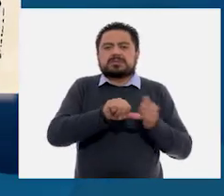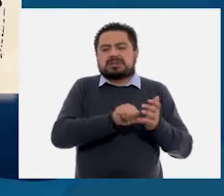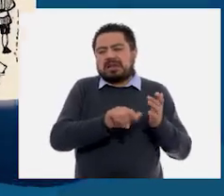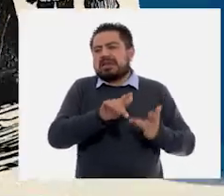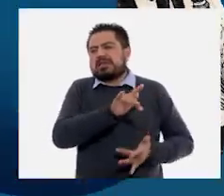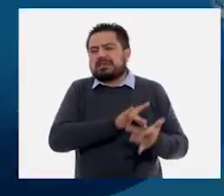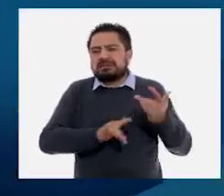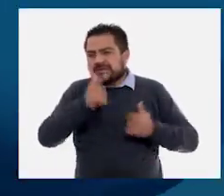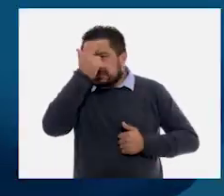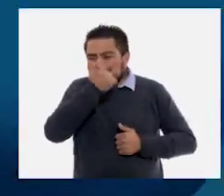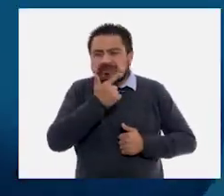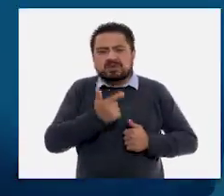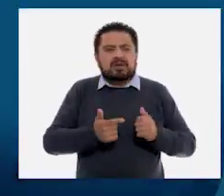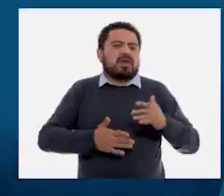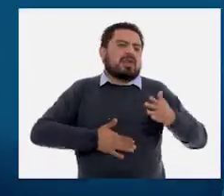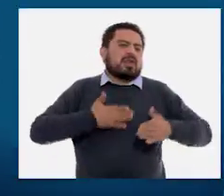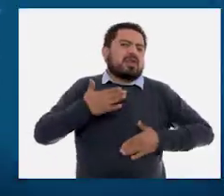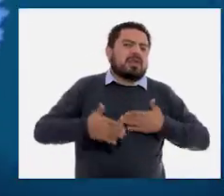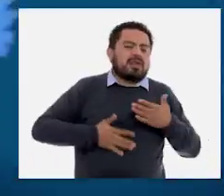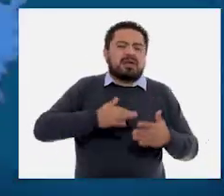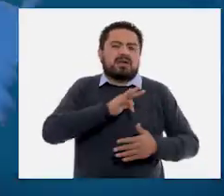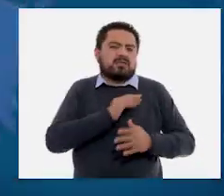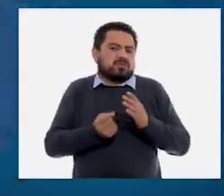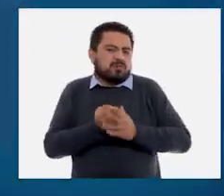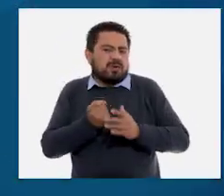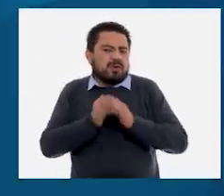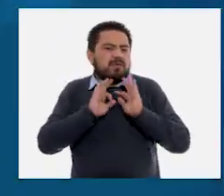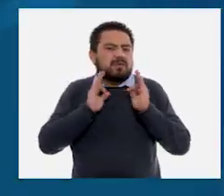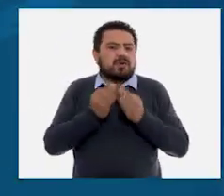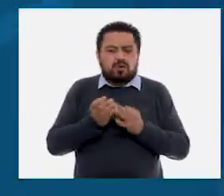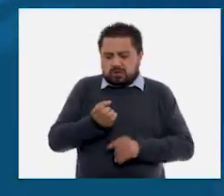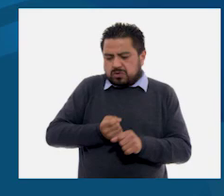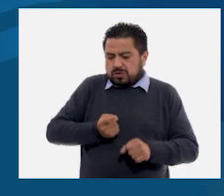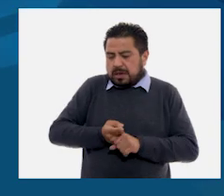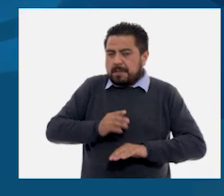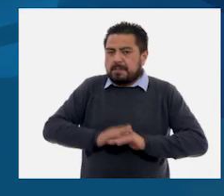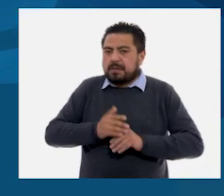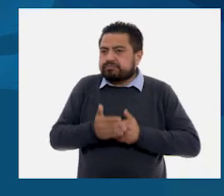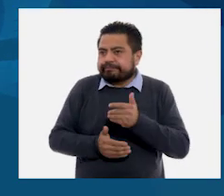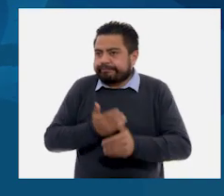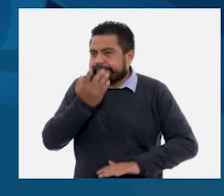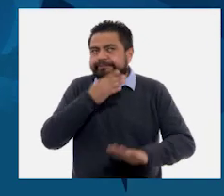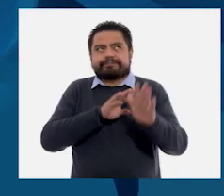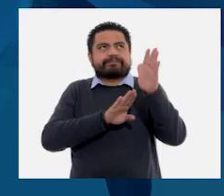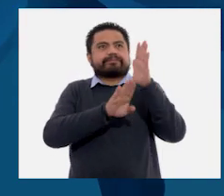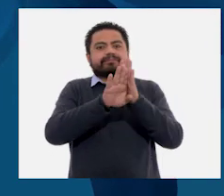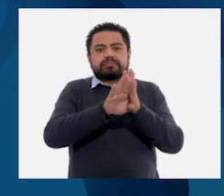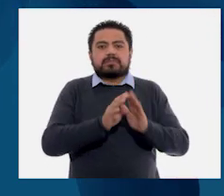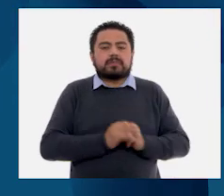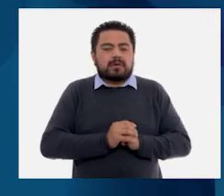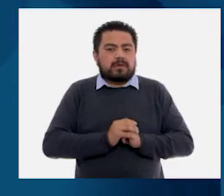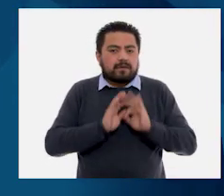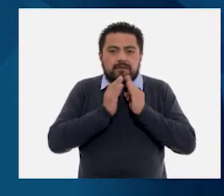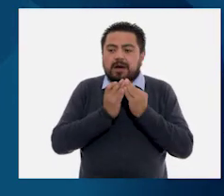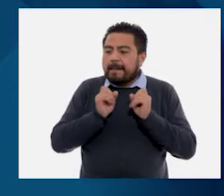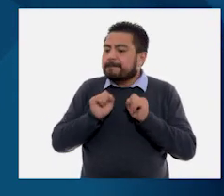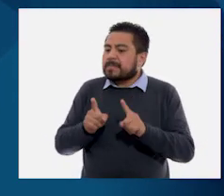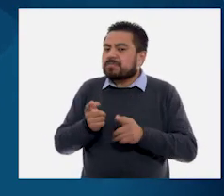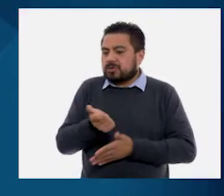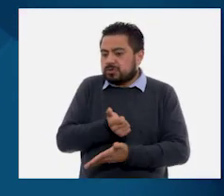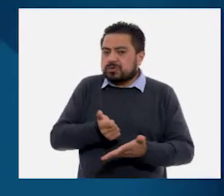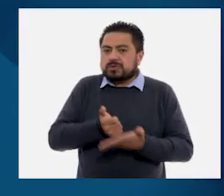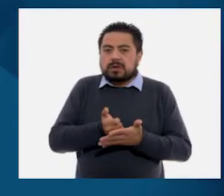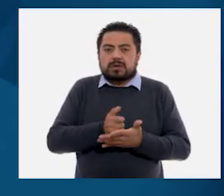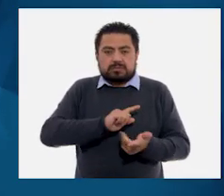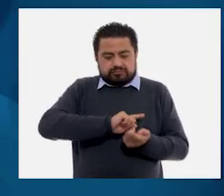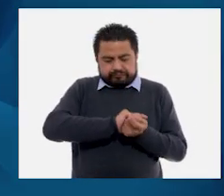nocturnos, nuevas formas de diversión y nuevas oportunidades para prosperar. La forma misma de las ciudades